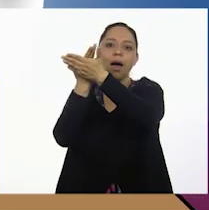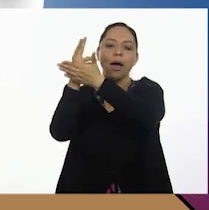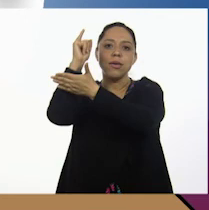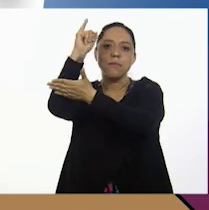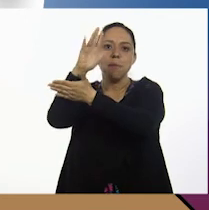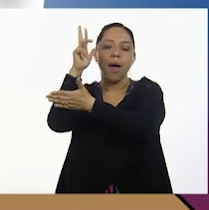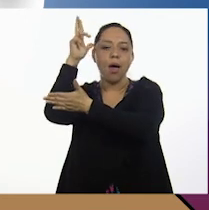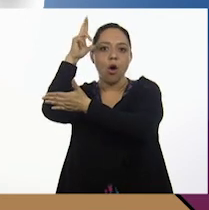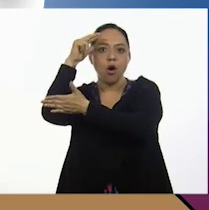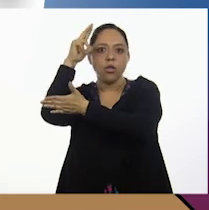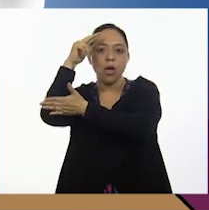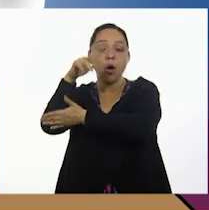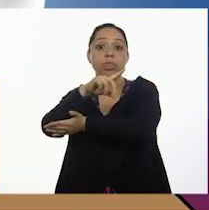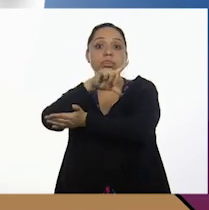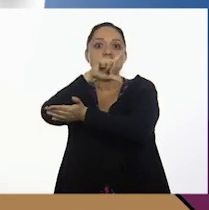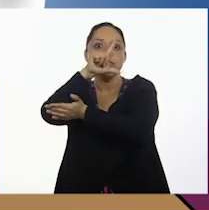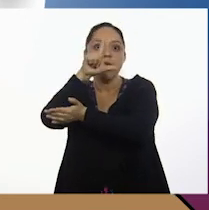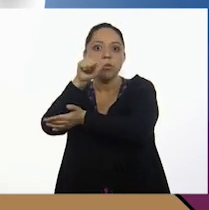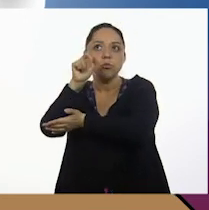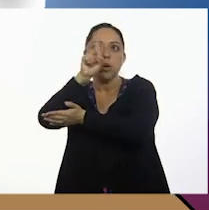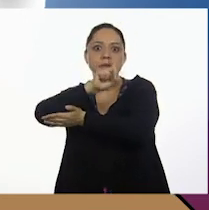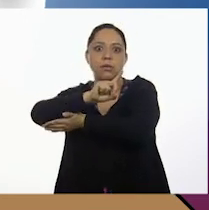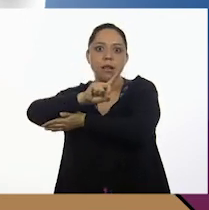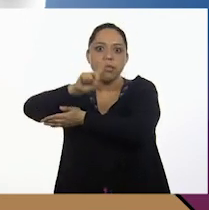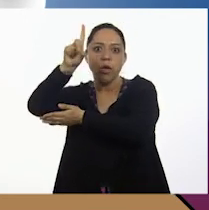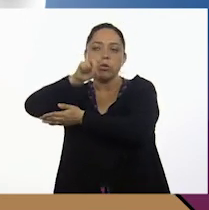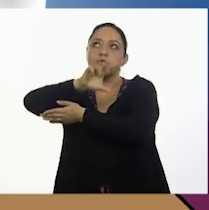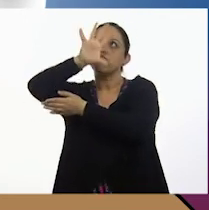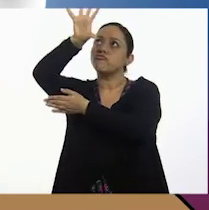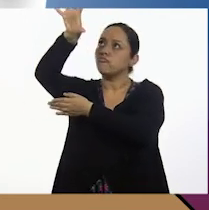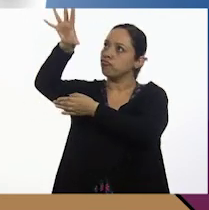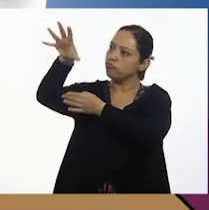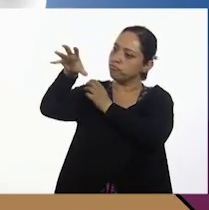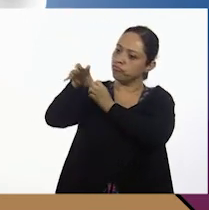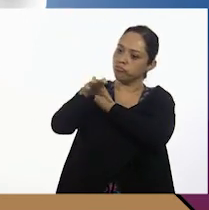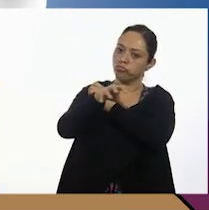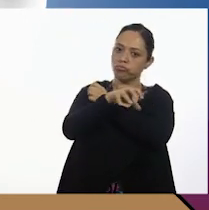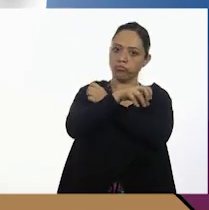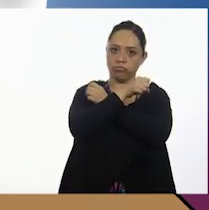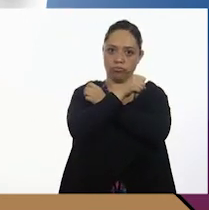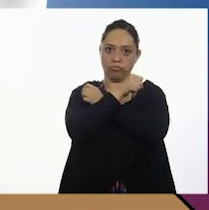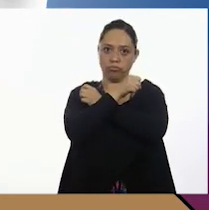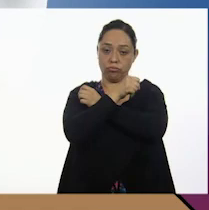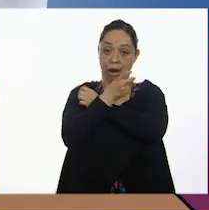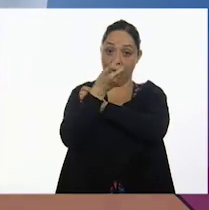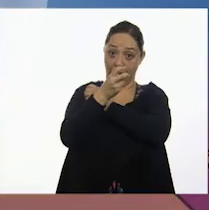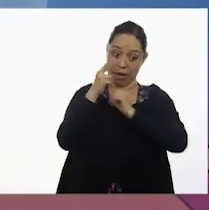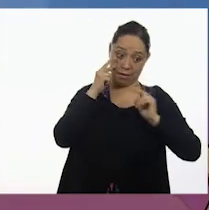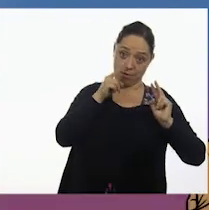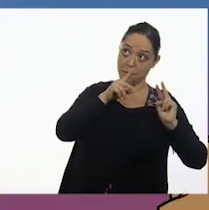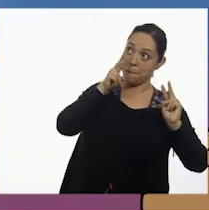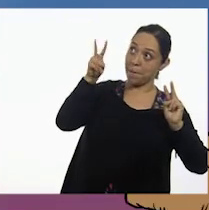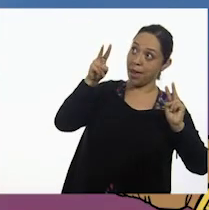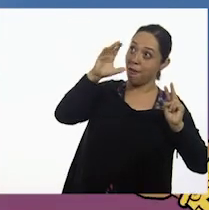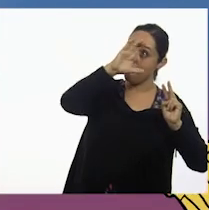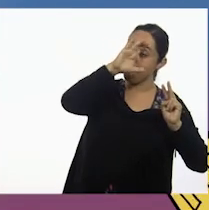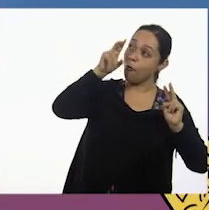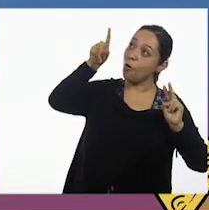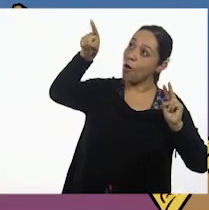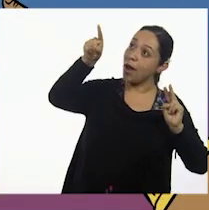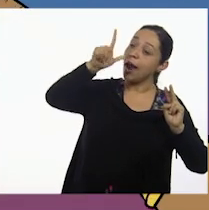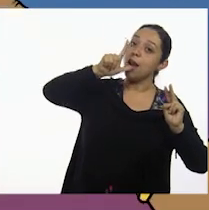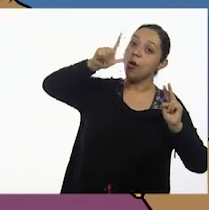Después, el dios lo bajó a la tierra y le dijo, ahí tienes tu retrato en luz